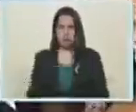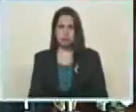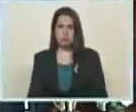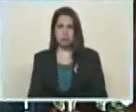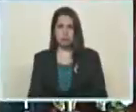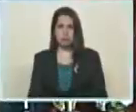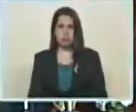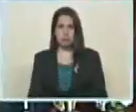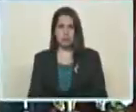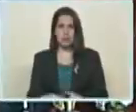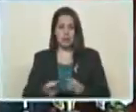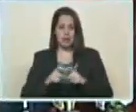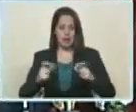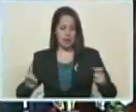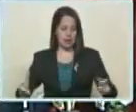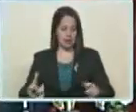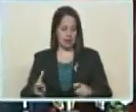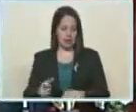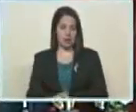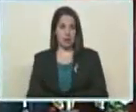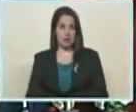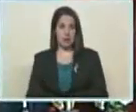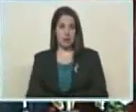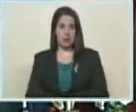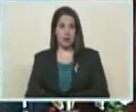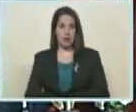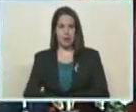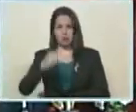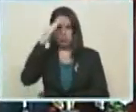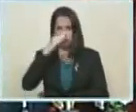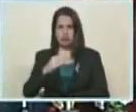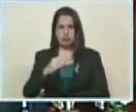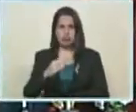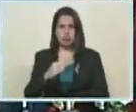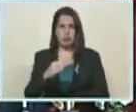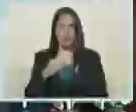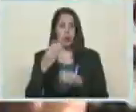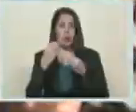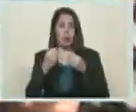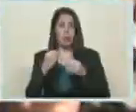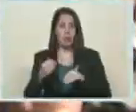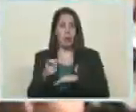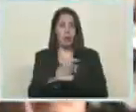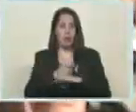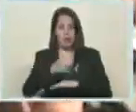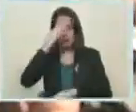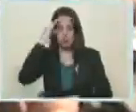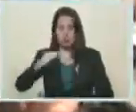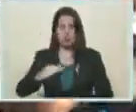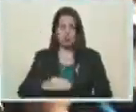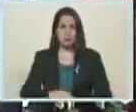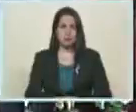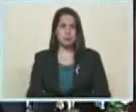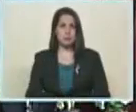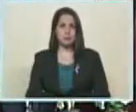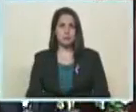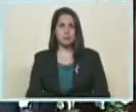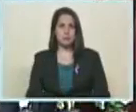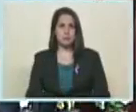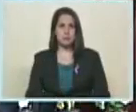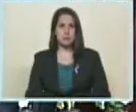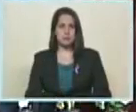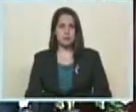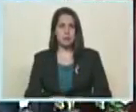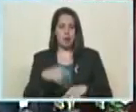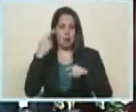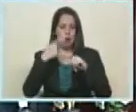al general Juvenal Fernández, jefe del comando de la Guardia Nacional Bolivariana, y